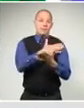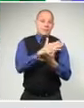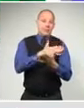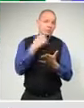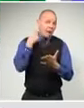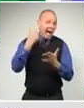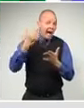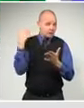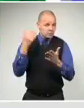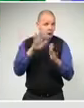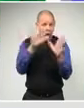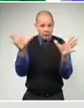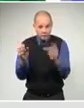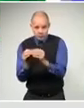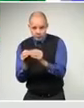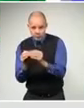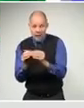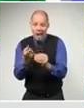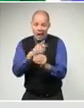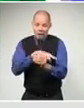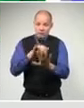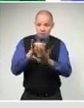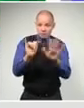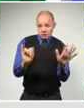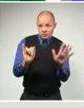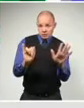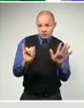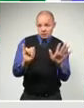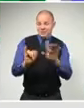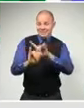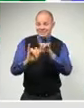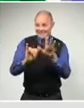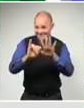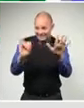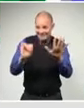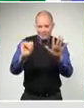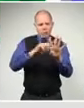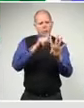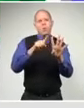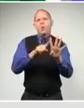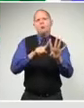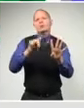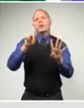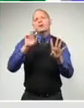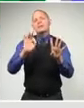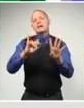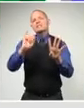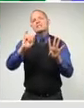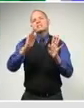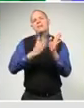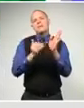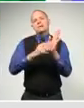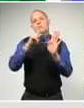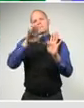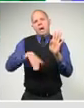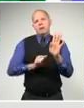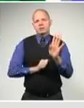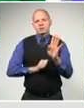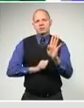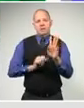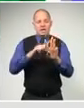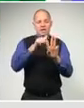los 6 de ayer, 4 menores de 6 meses. Y los 6 pertenecen, 3 a la provincia de La